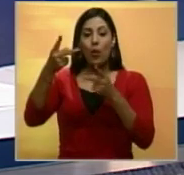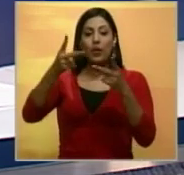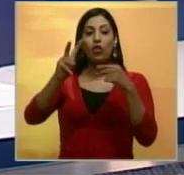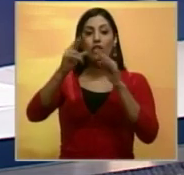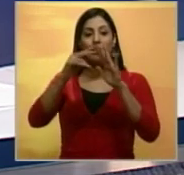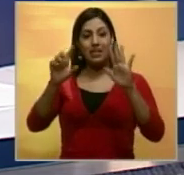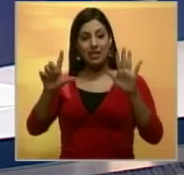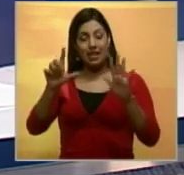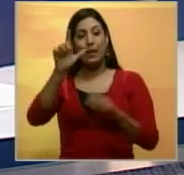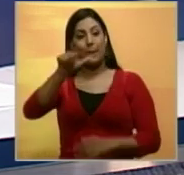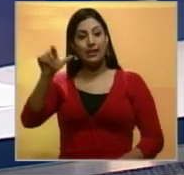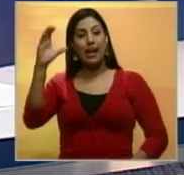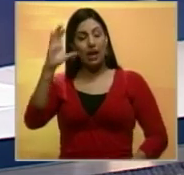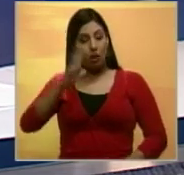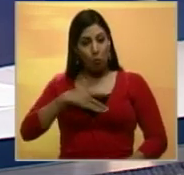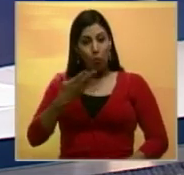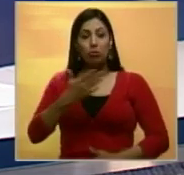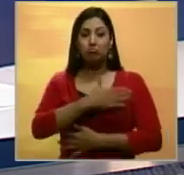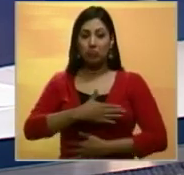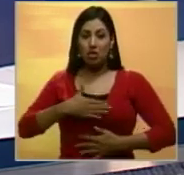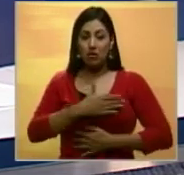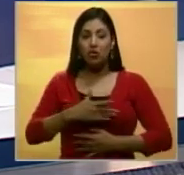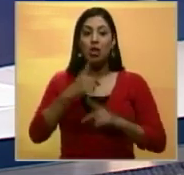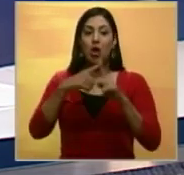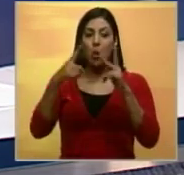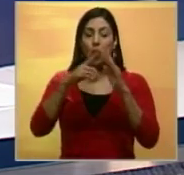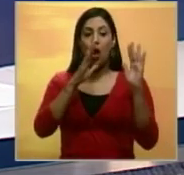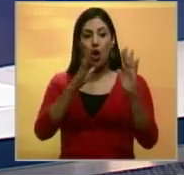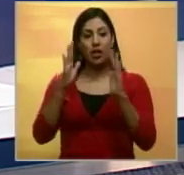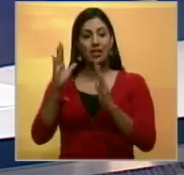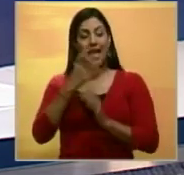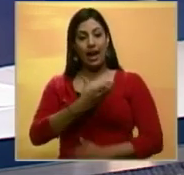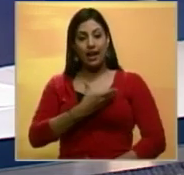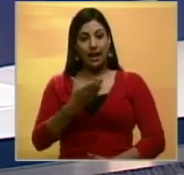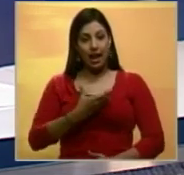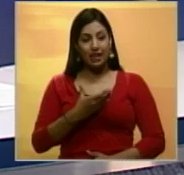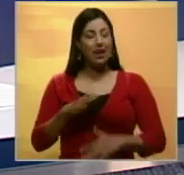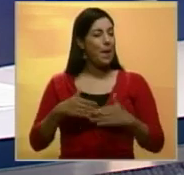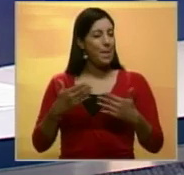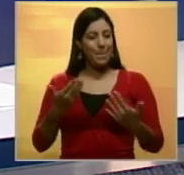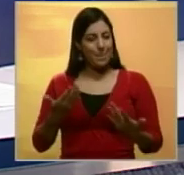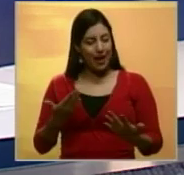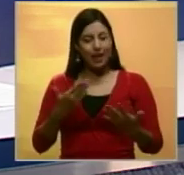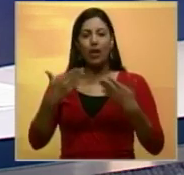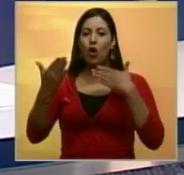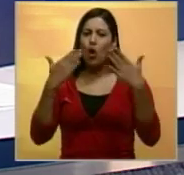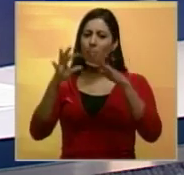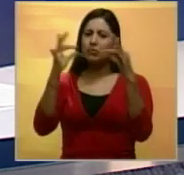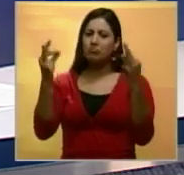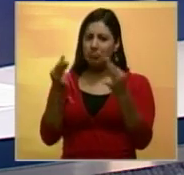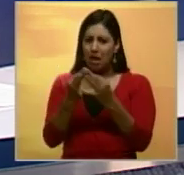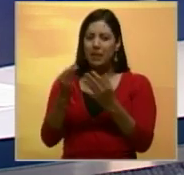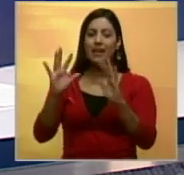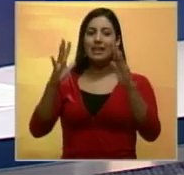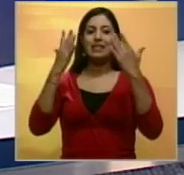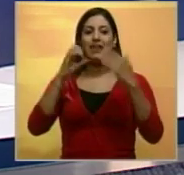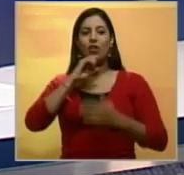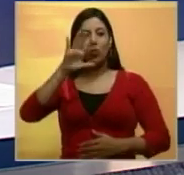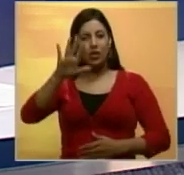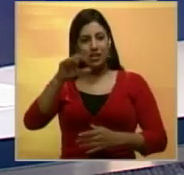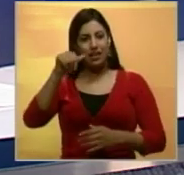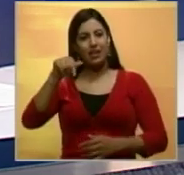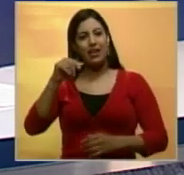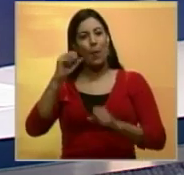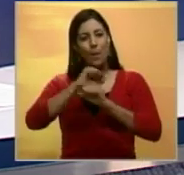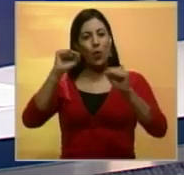al 2017, los caraqueños podrán disfrutar de una serie de eventos organizados por las alcaldías para compartir en familia y rescatar la tradición